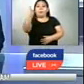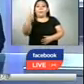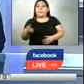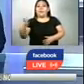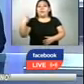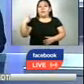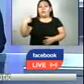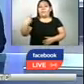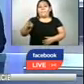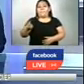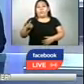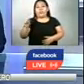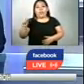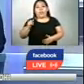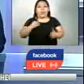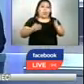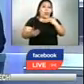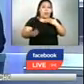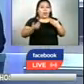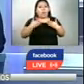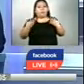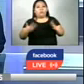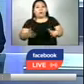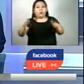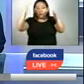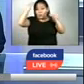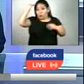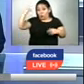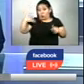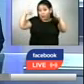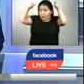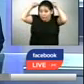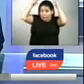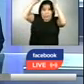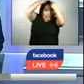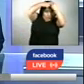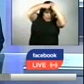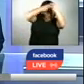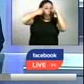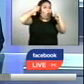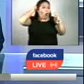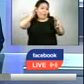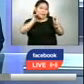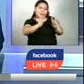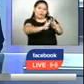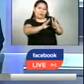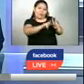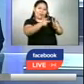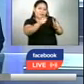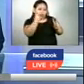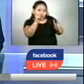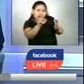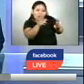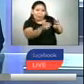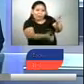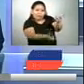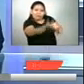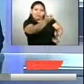Policía Nacional Civil se refirió al caso en el que una enfermera y su acompañante fueron localizados calcinados en Rosario de